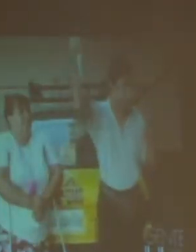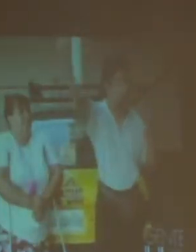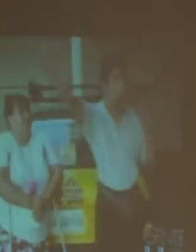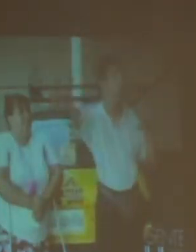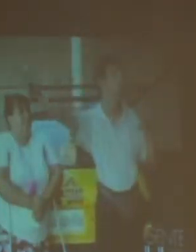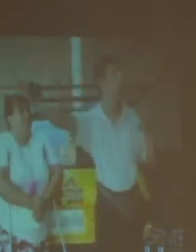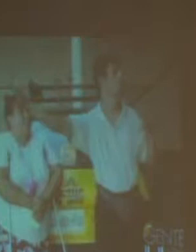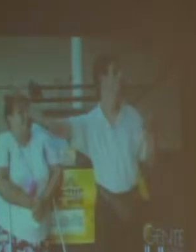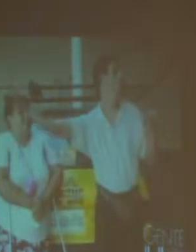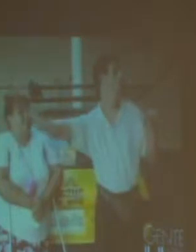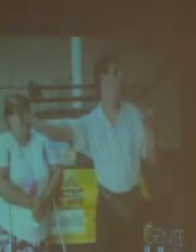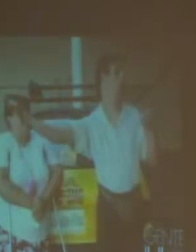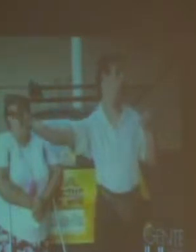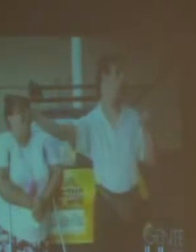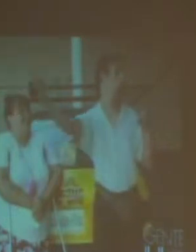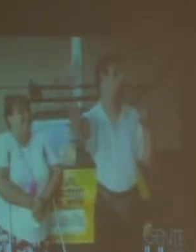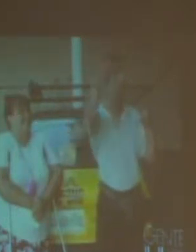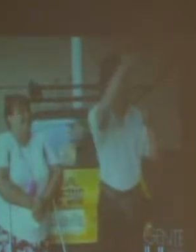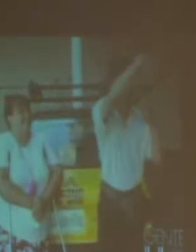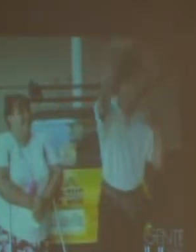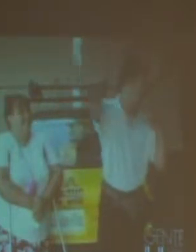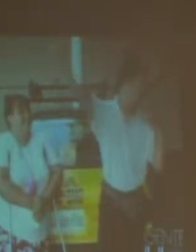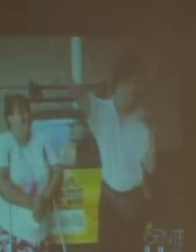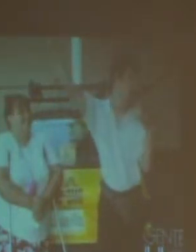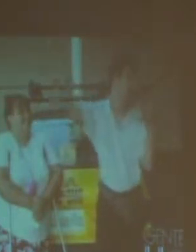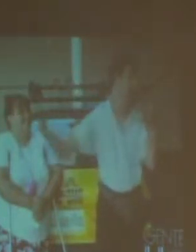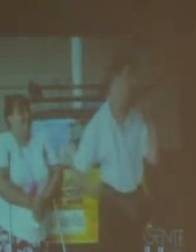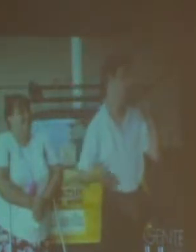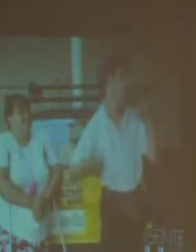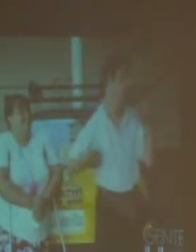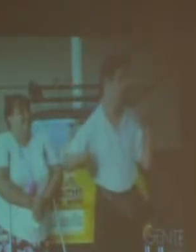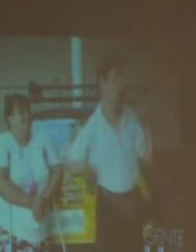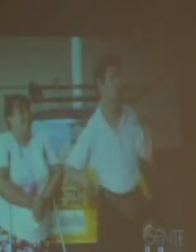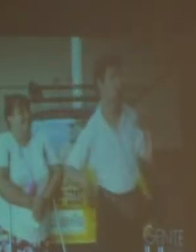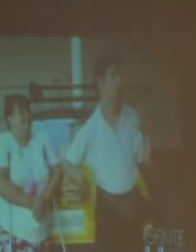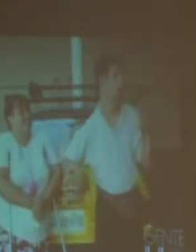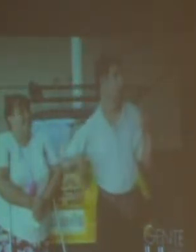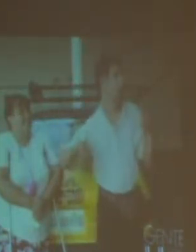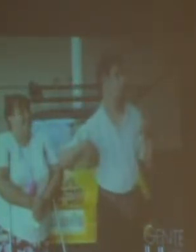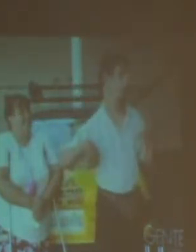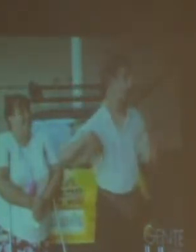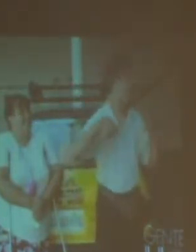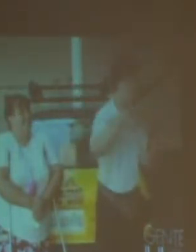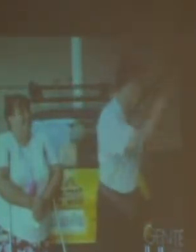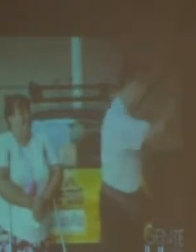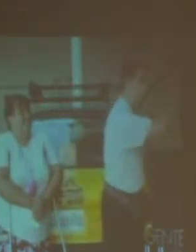traía un pobre mundo. Hay más gente en el mundo.